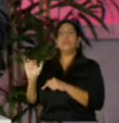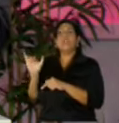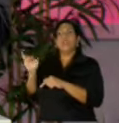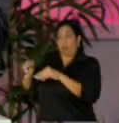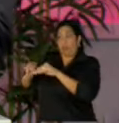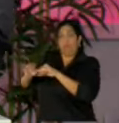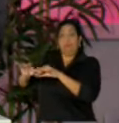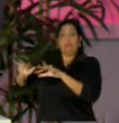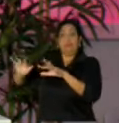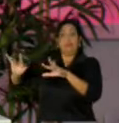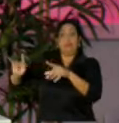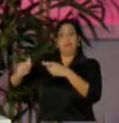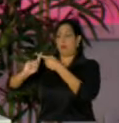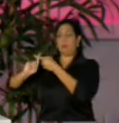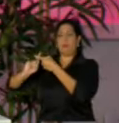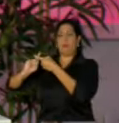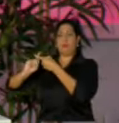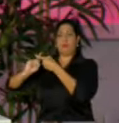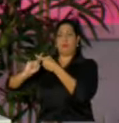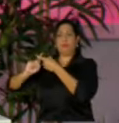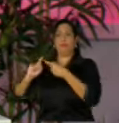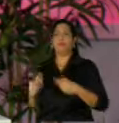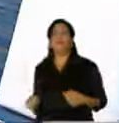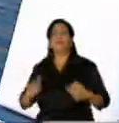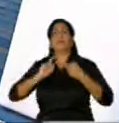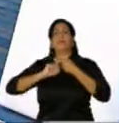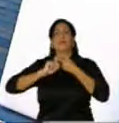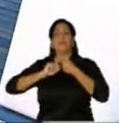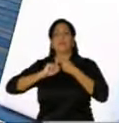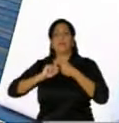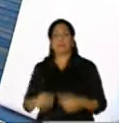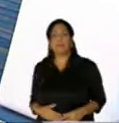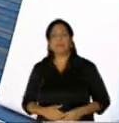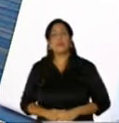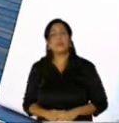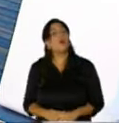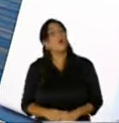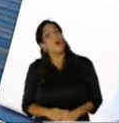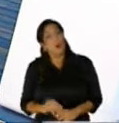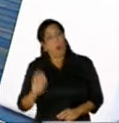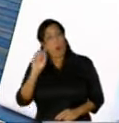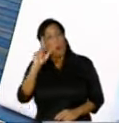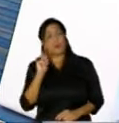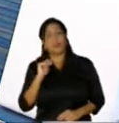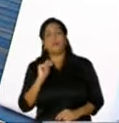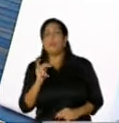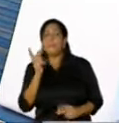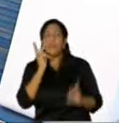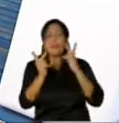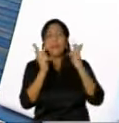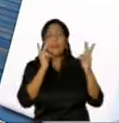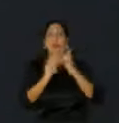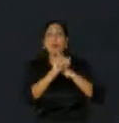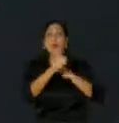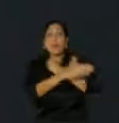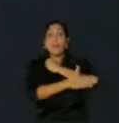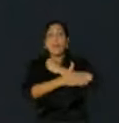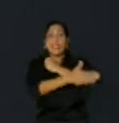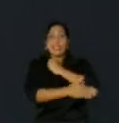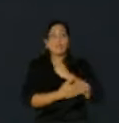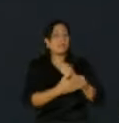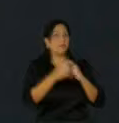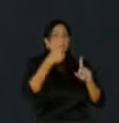Qué buena explicación y qué bueno conocer eso. ¿Qué más tenemos? Buenos días. Yo voy a estar hablando sobre qué está sucediendo en los países que también están